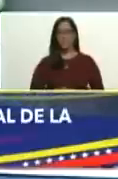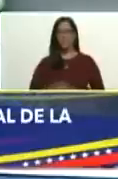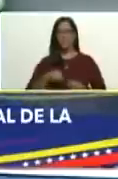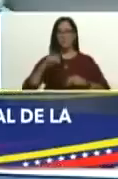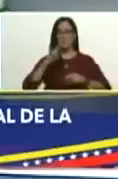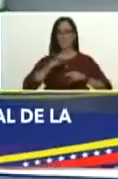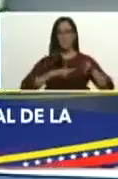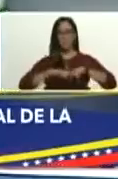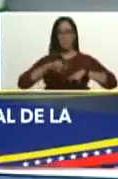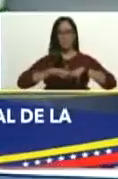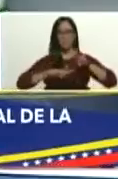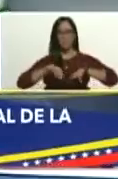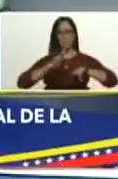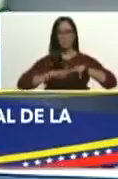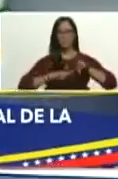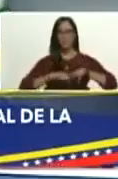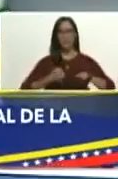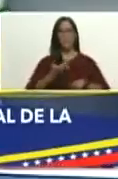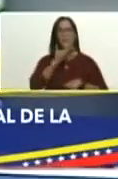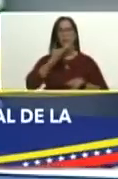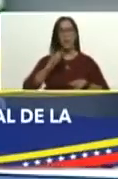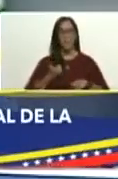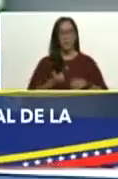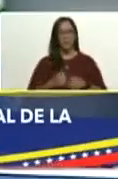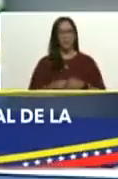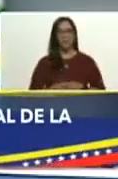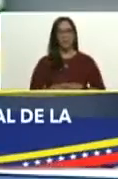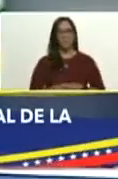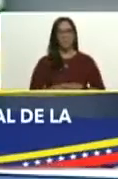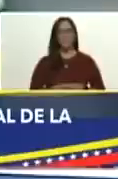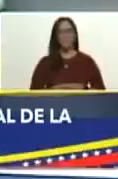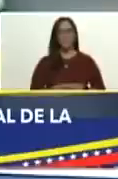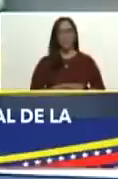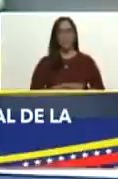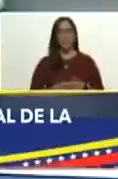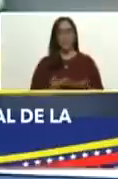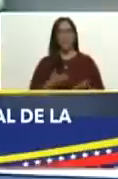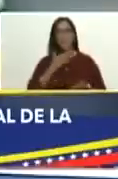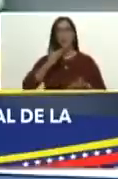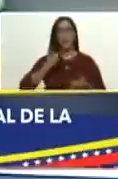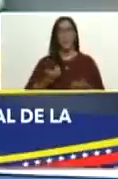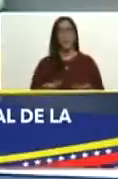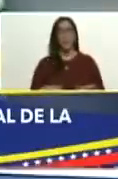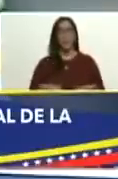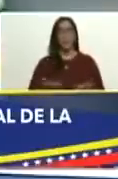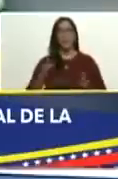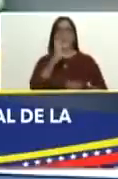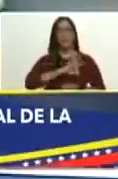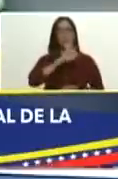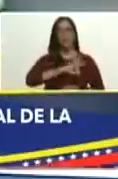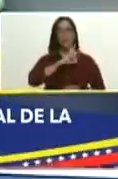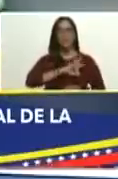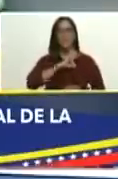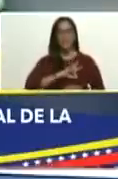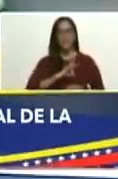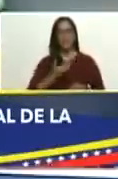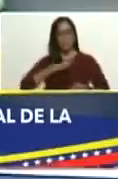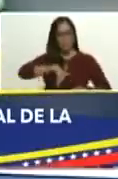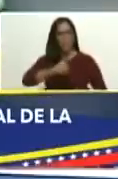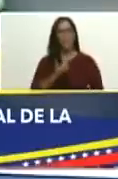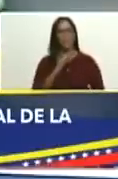autoconstruyéndose para mejor, para bien. El ser humano puede ser mejor, la sociedad puede ser mejor.